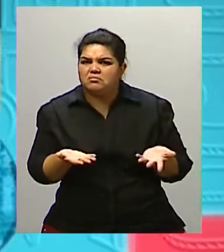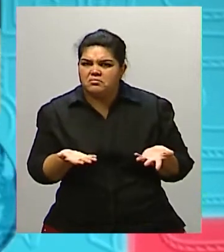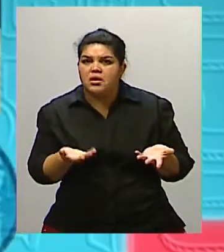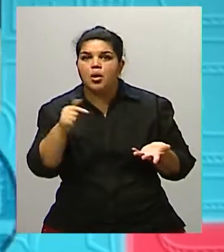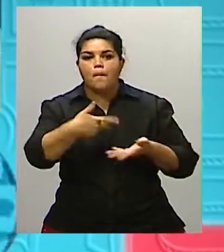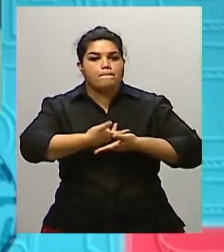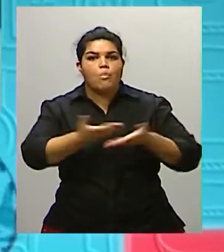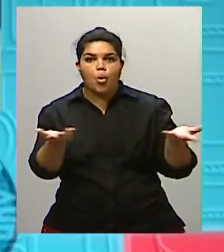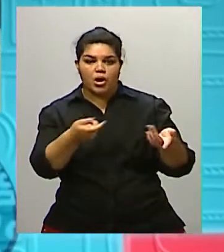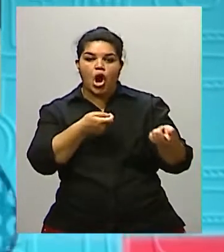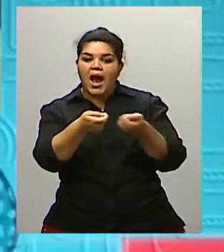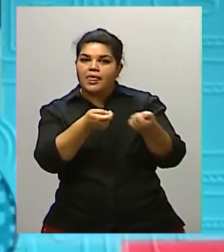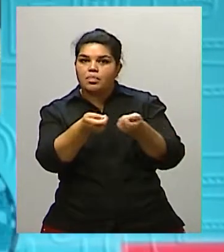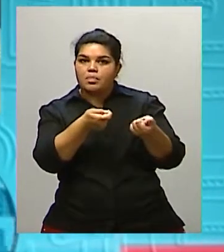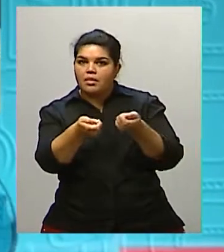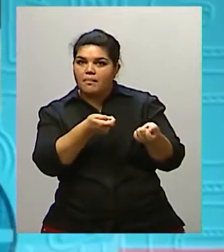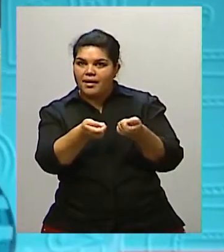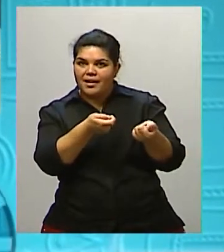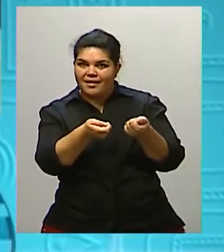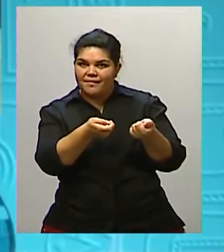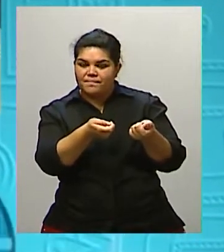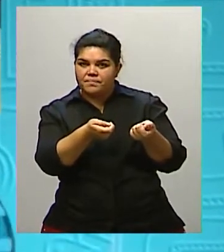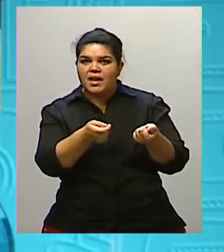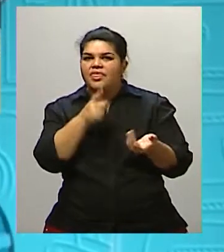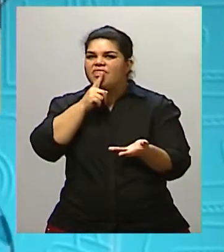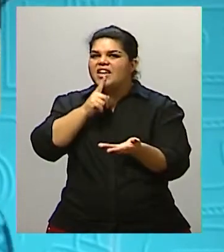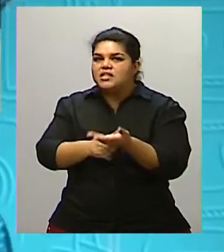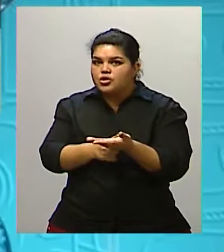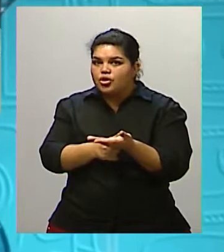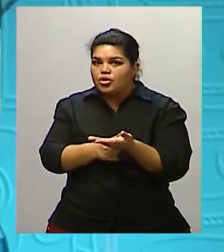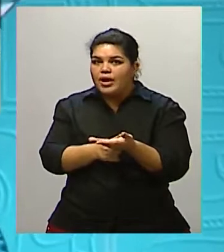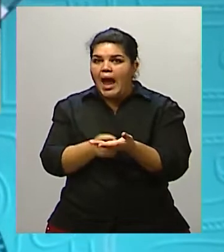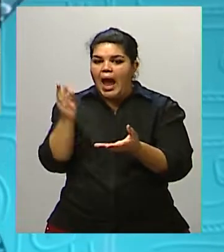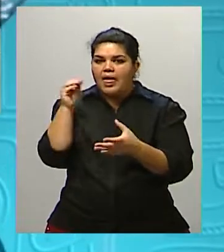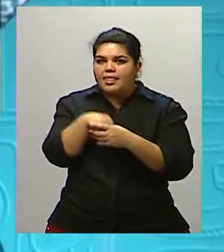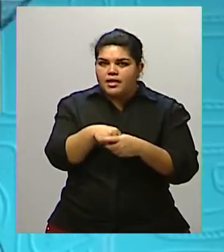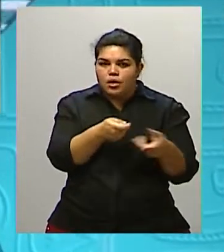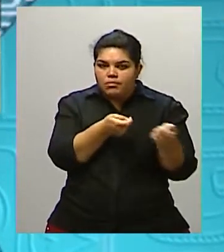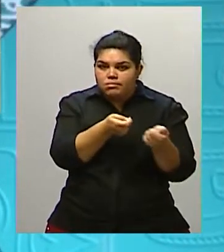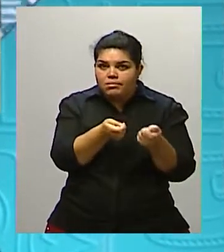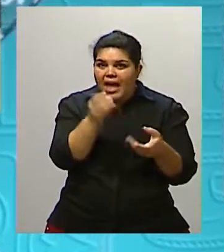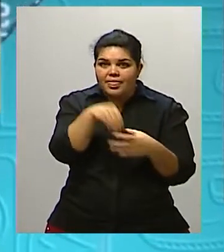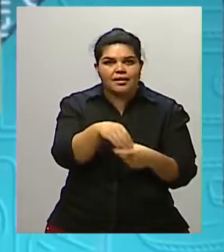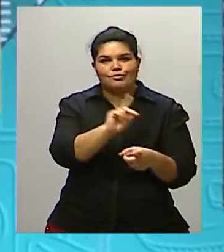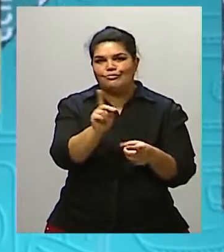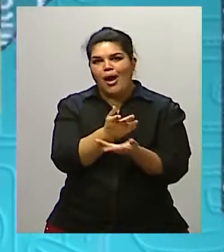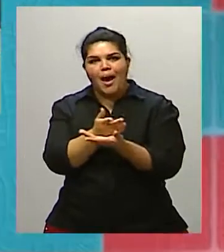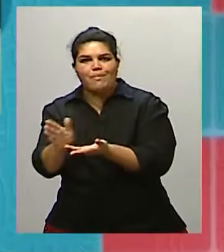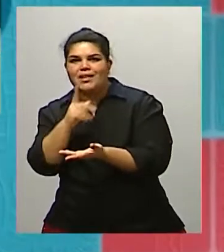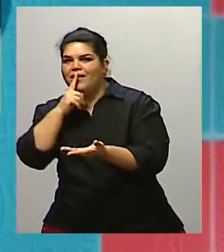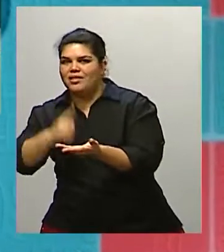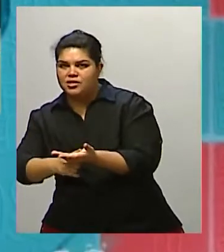administración. Las decisiones políticas se toman por fuera de los estados. Hay actores que tienen mucha más fuerza que los